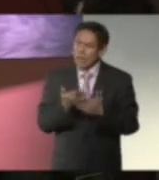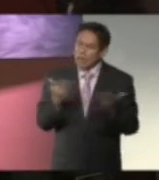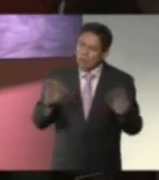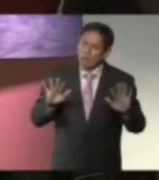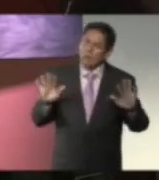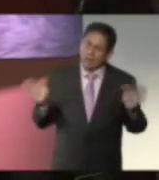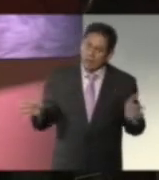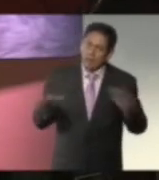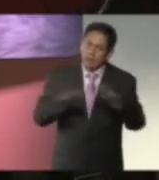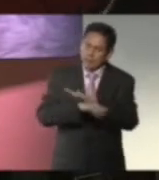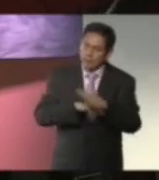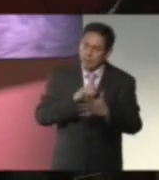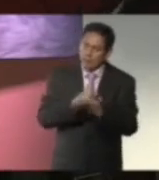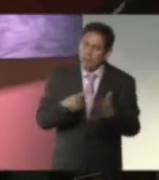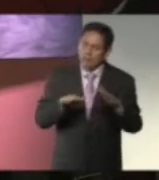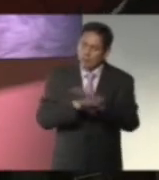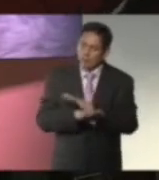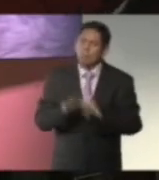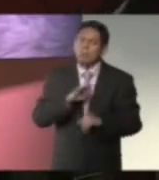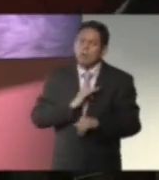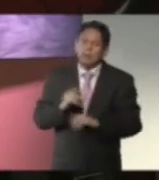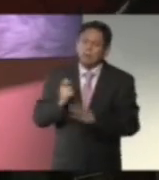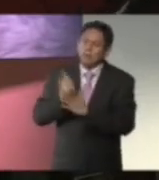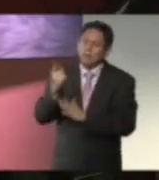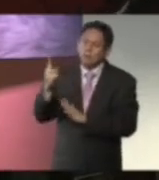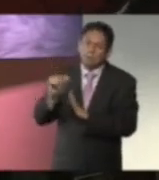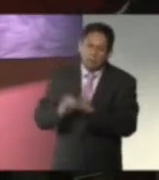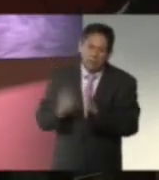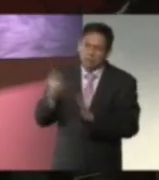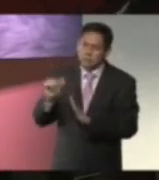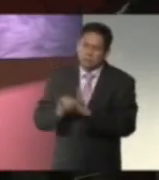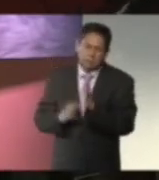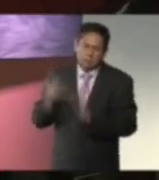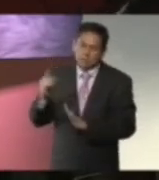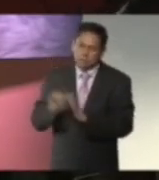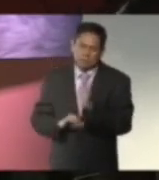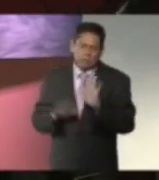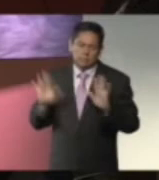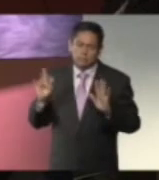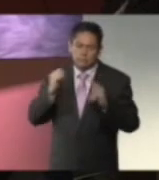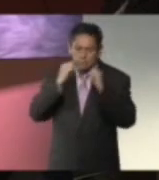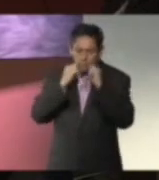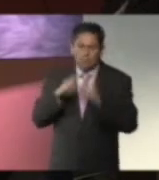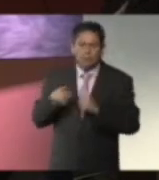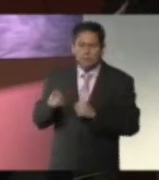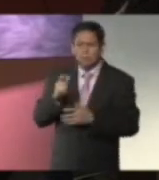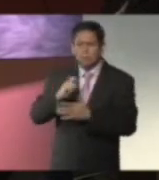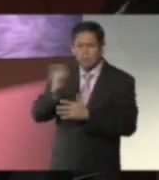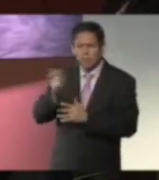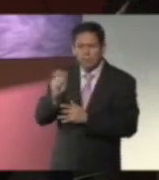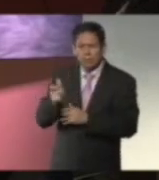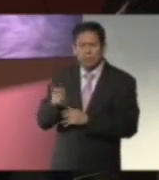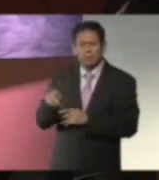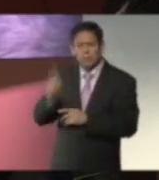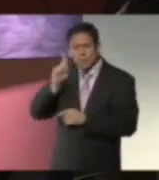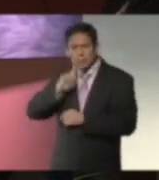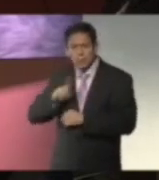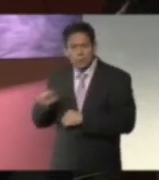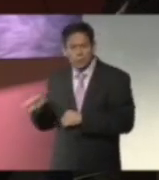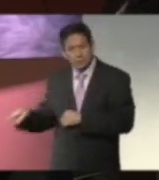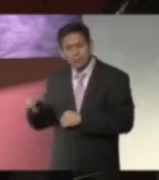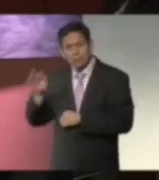trabajador o trabajadora. Sin embargo, pagas lo mismo y las trabajadoras domésticas no tienen acceso